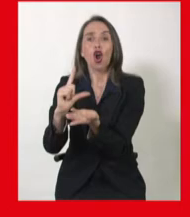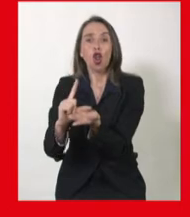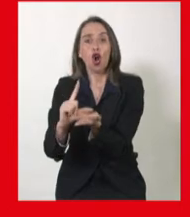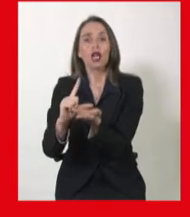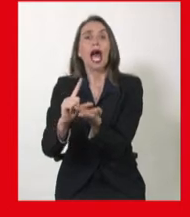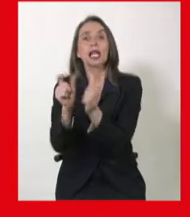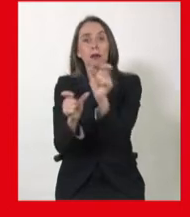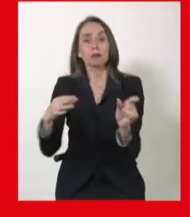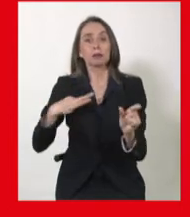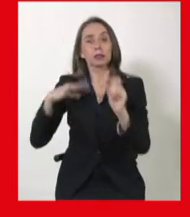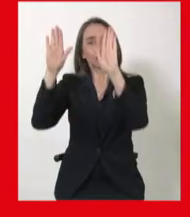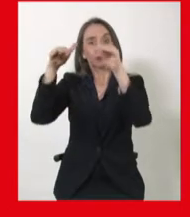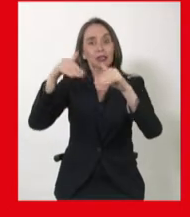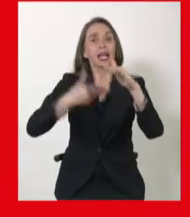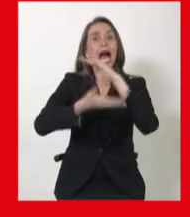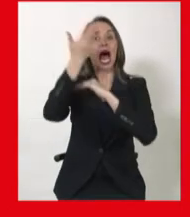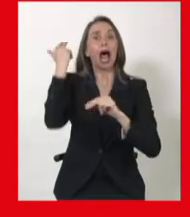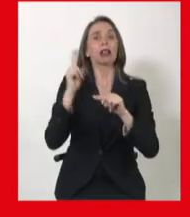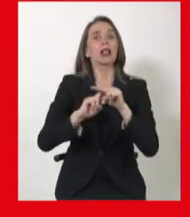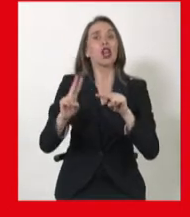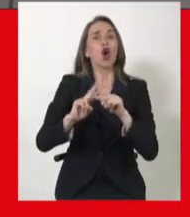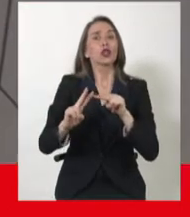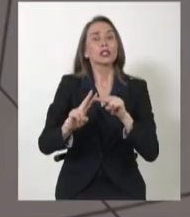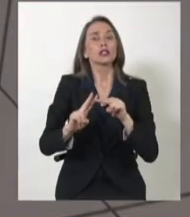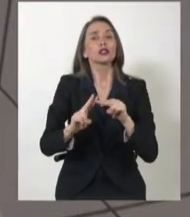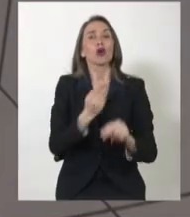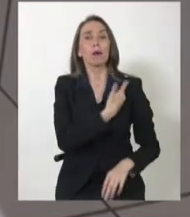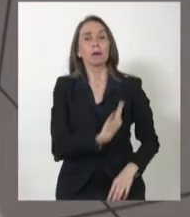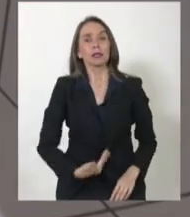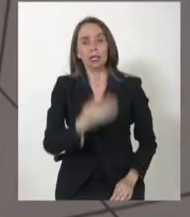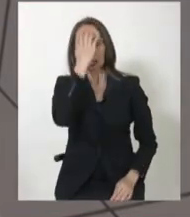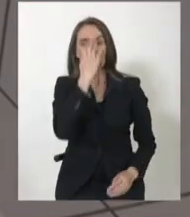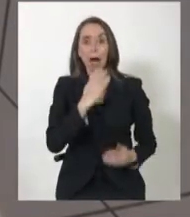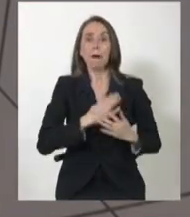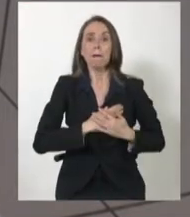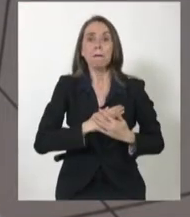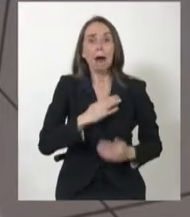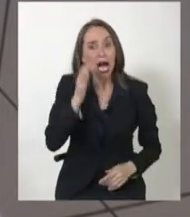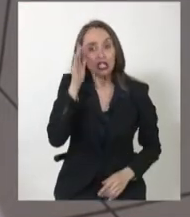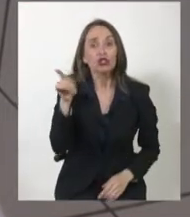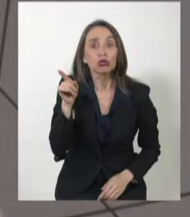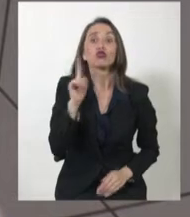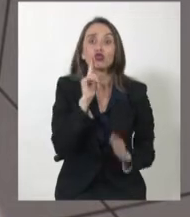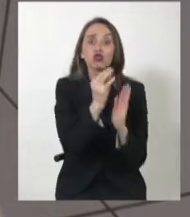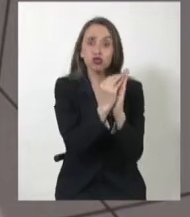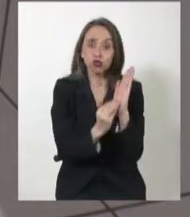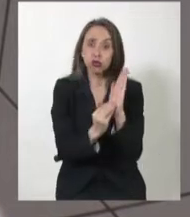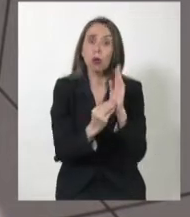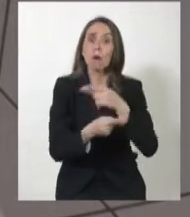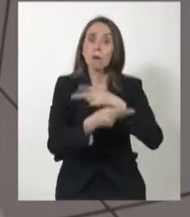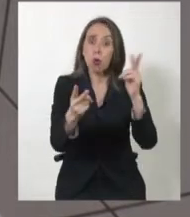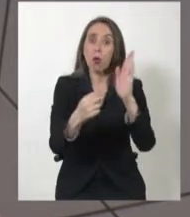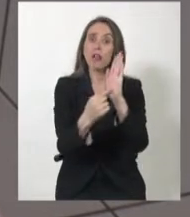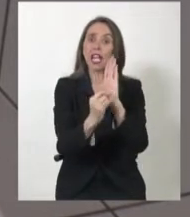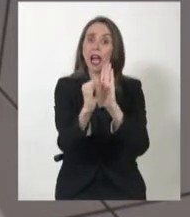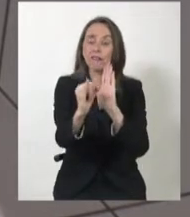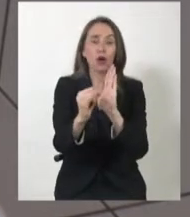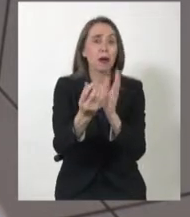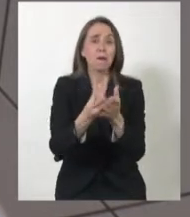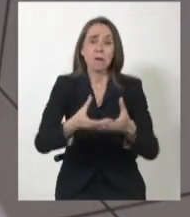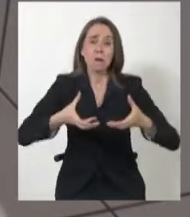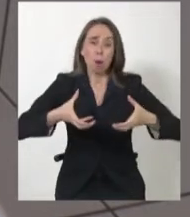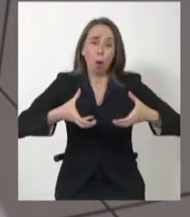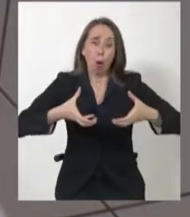del gobierno de Michelle Bachelet? Toda esa información está, se encuentra disponible públicamente, es muchísima